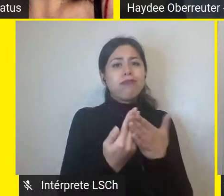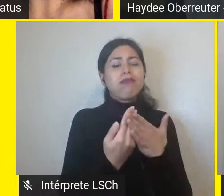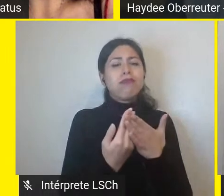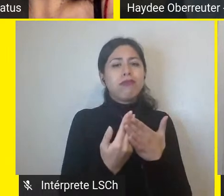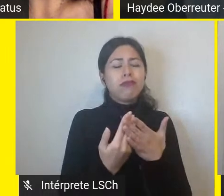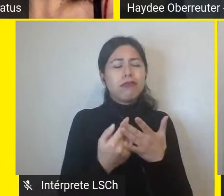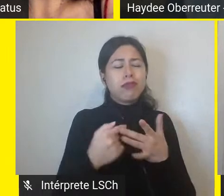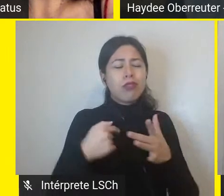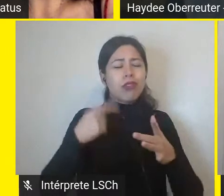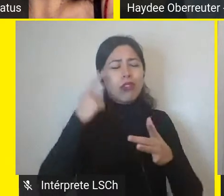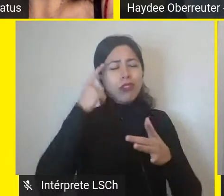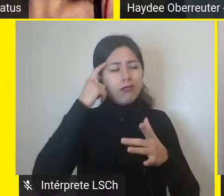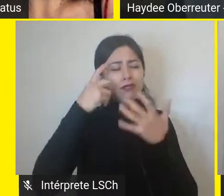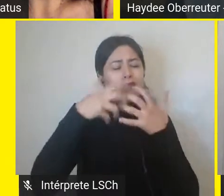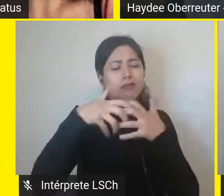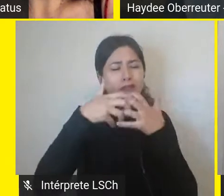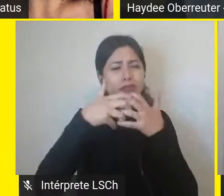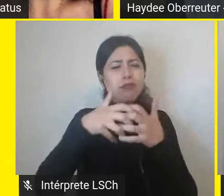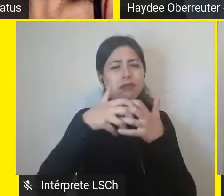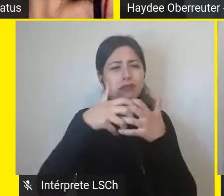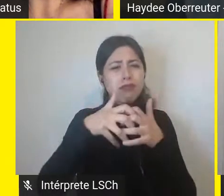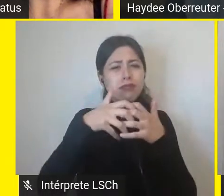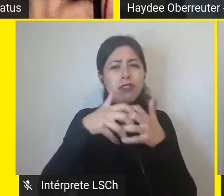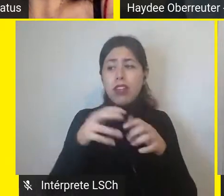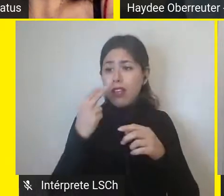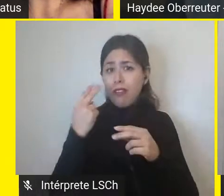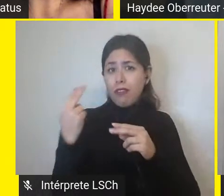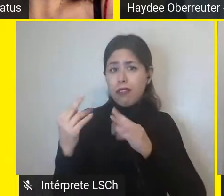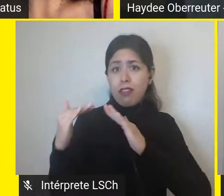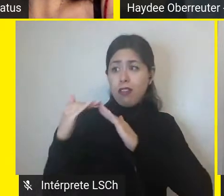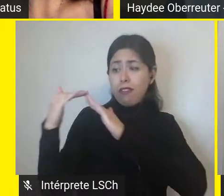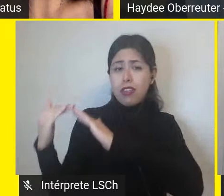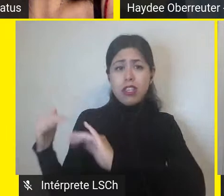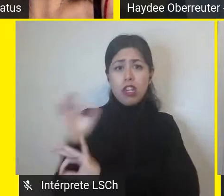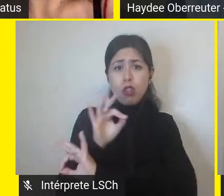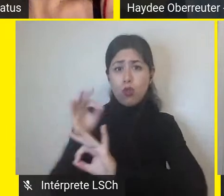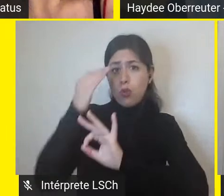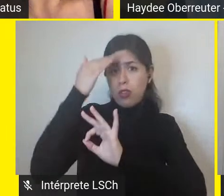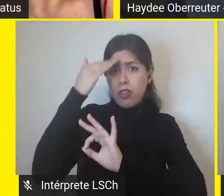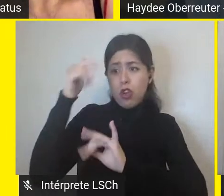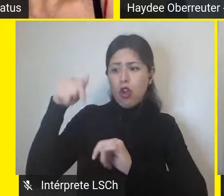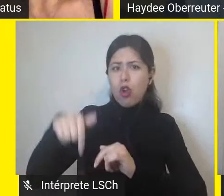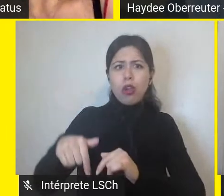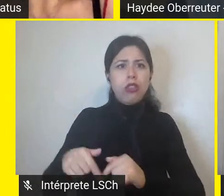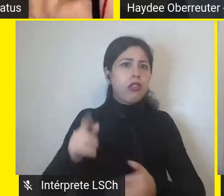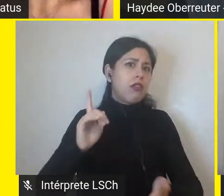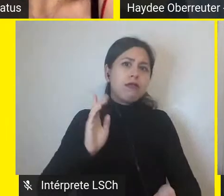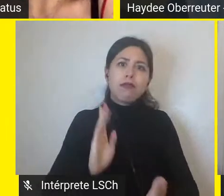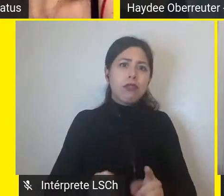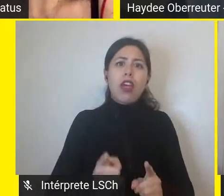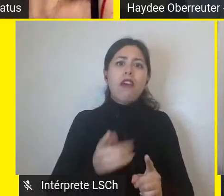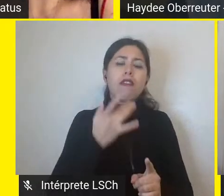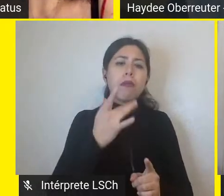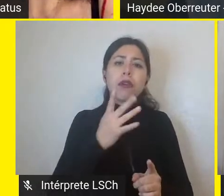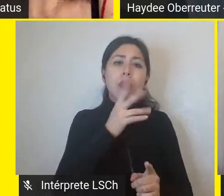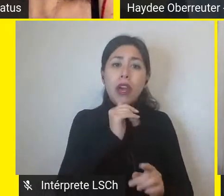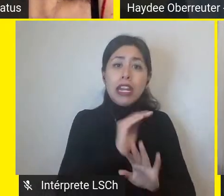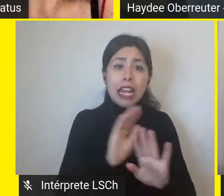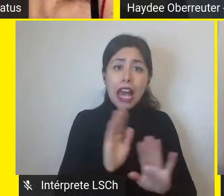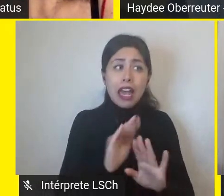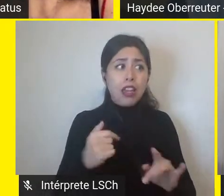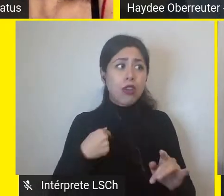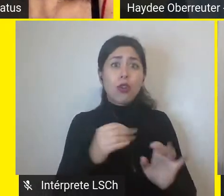ver que mi vecino, que nunca me saludó, hoy día no le queda otro porque no tiene nada, y que yo a la otra que nunca saludé también la tengo que